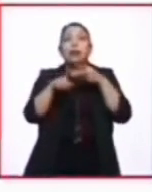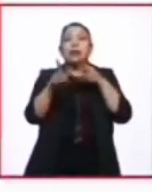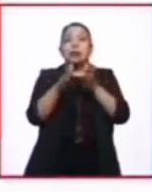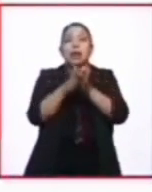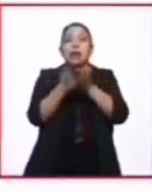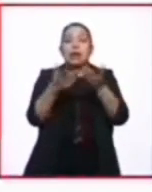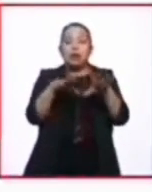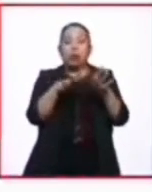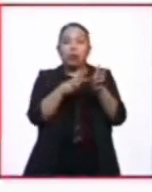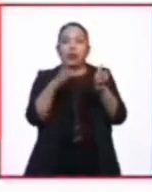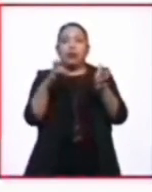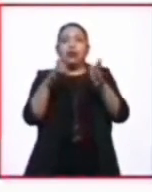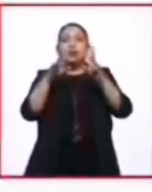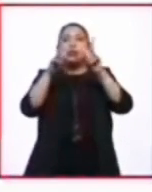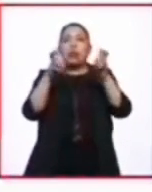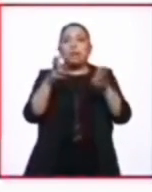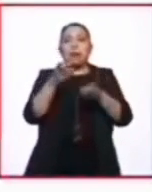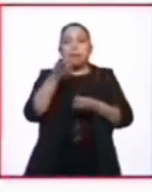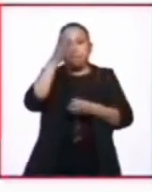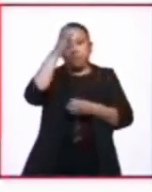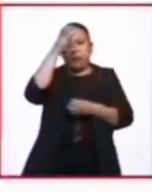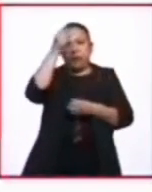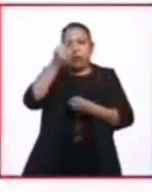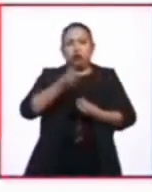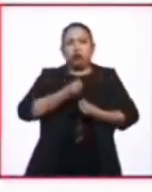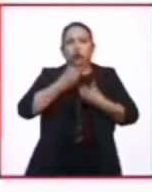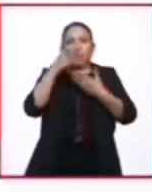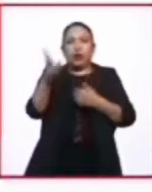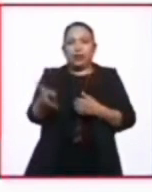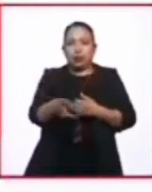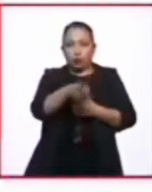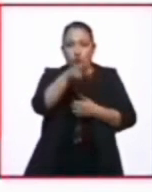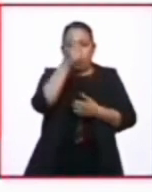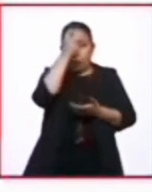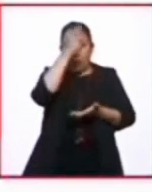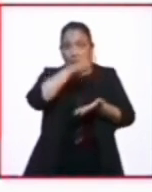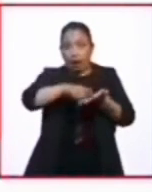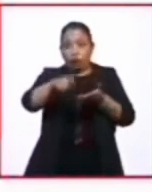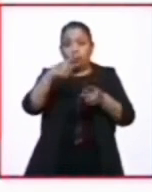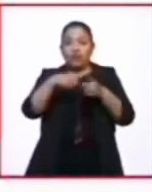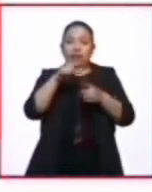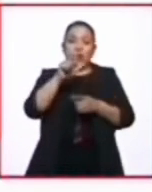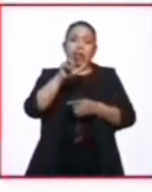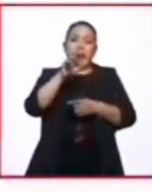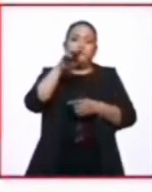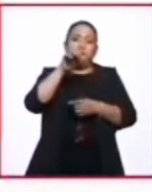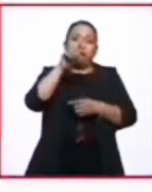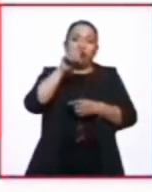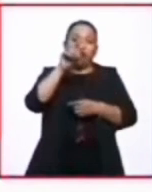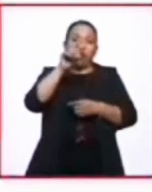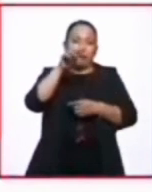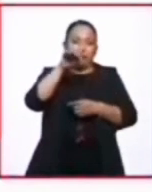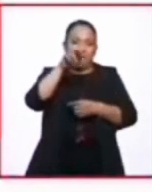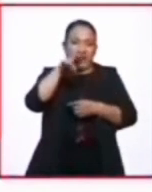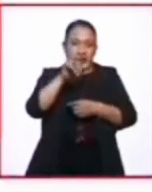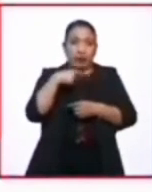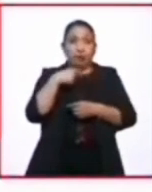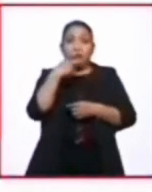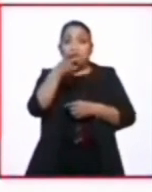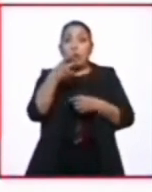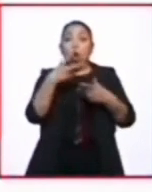libro que se llama Los payasos poetas del pueblo y cuyo autor fue Armando de María y Campos. Este fue